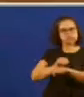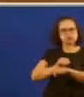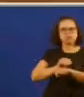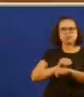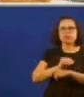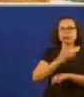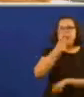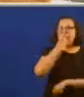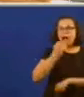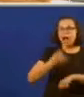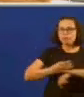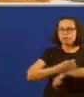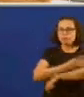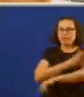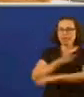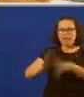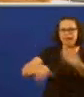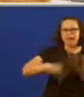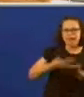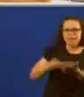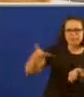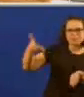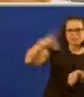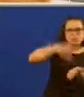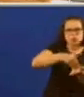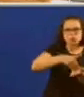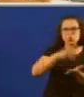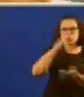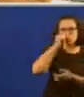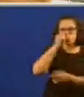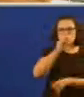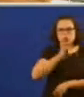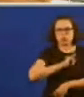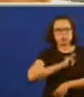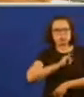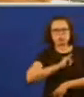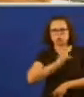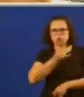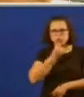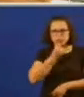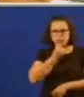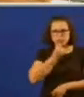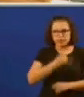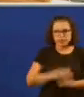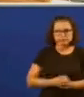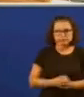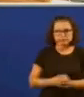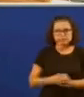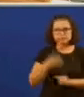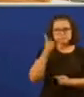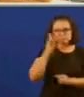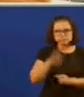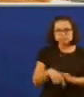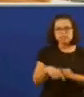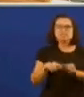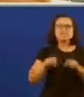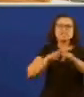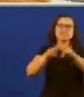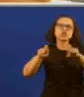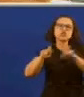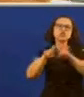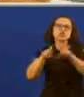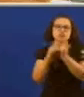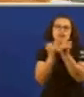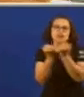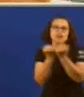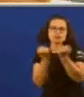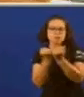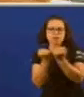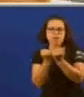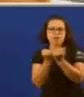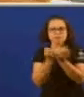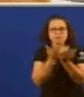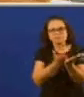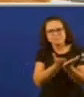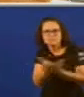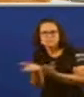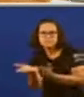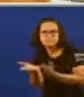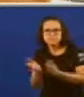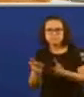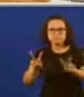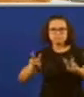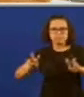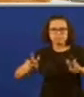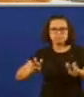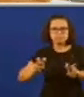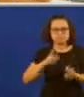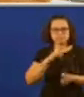Ainda estamos agardando. Vostede dixo que iba a haber novas vías para as industrias auxiliares. Ainda estamos agardando, señor Feijó.